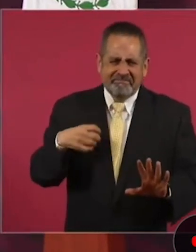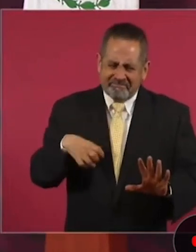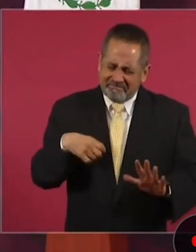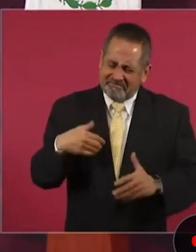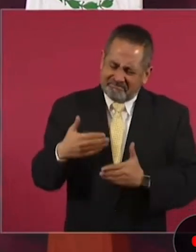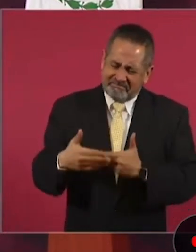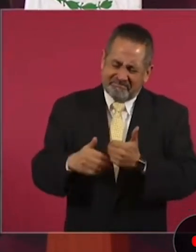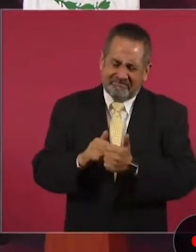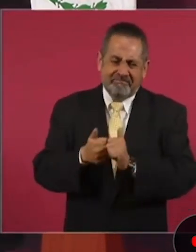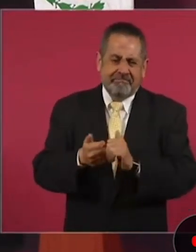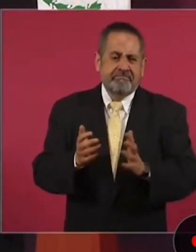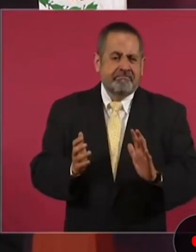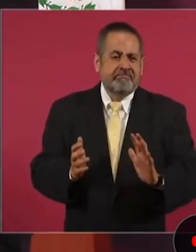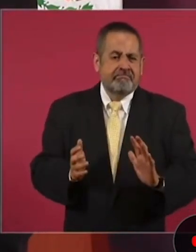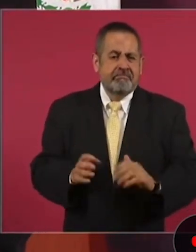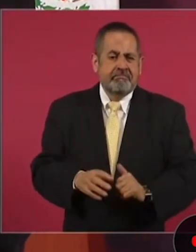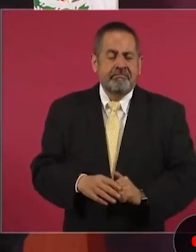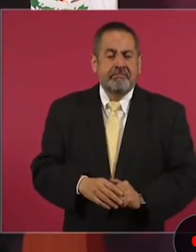otros